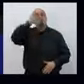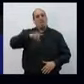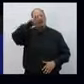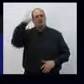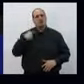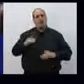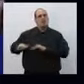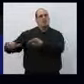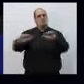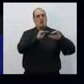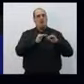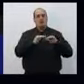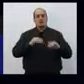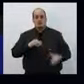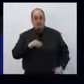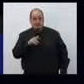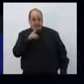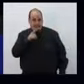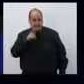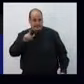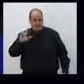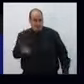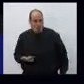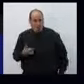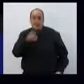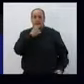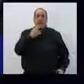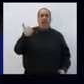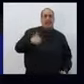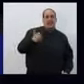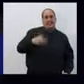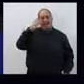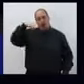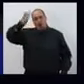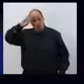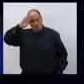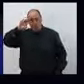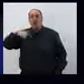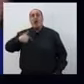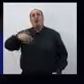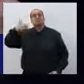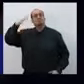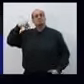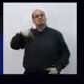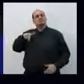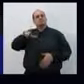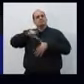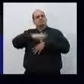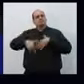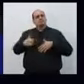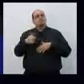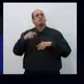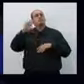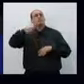porque aunque parece increíble la argentina y cuba en el 2015 a los únicos dos países en el continente sin un plan de igualdad